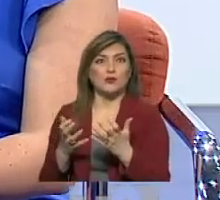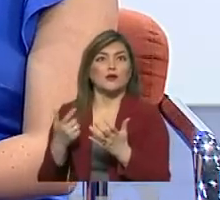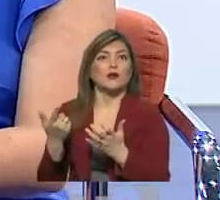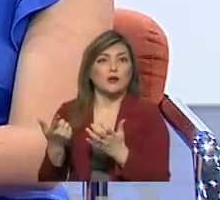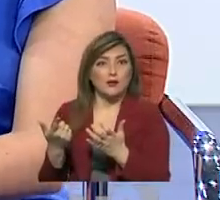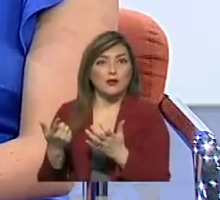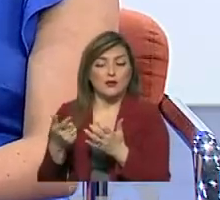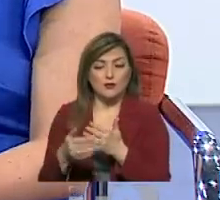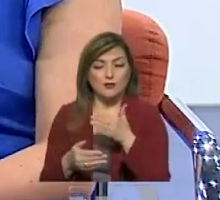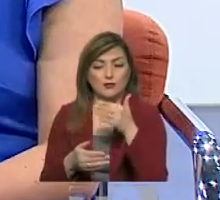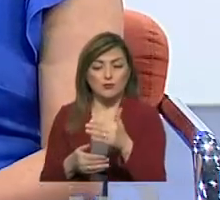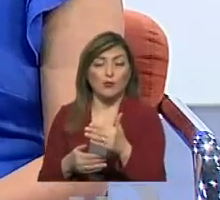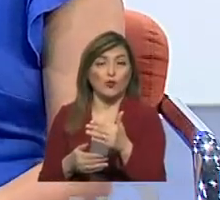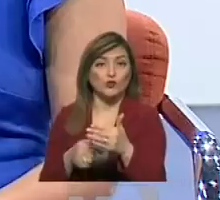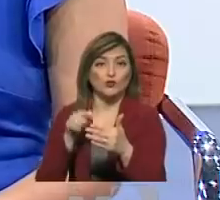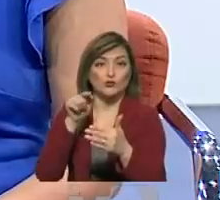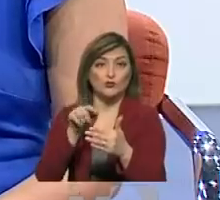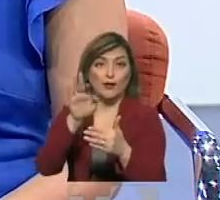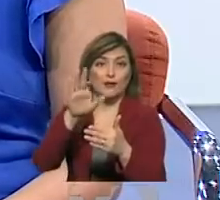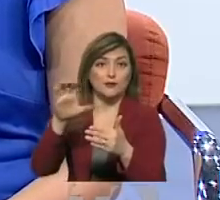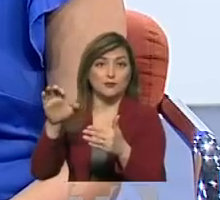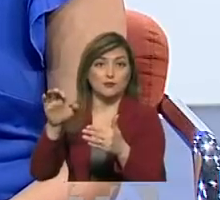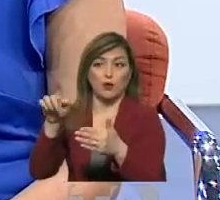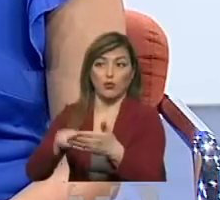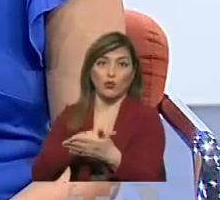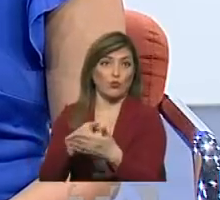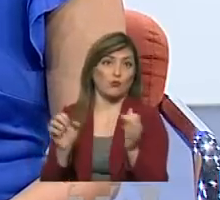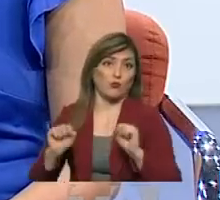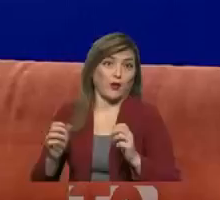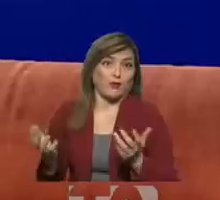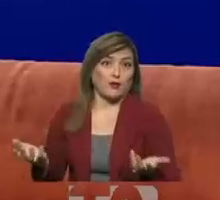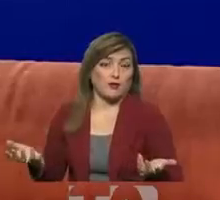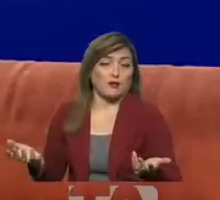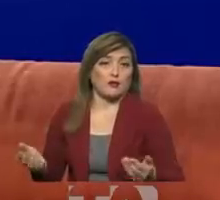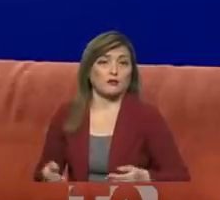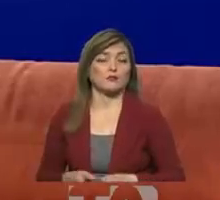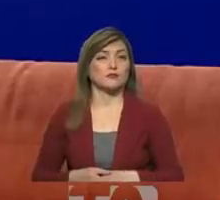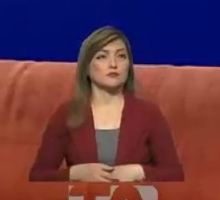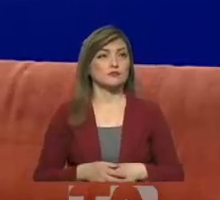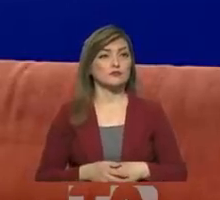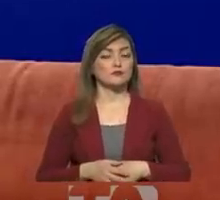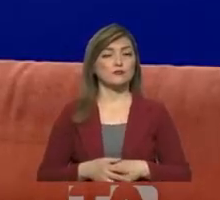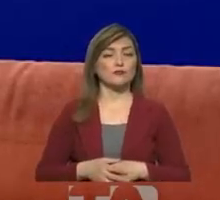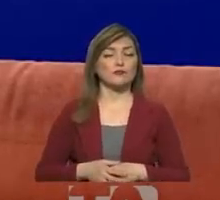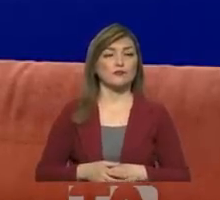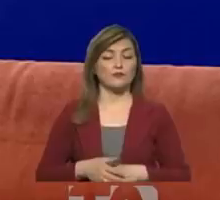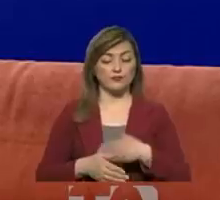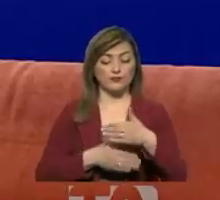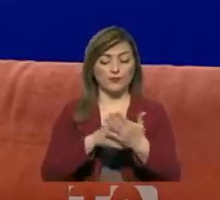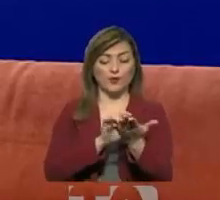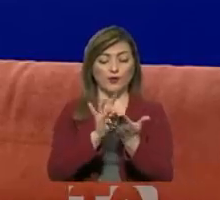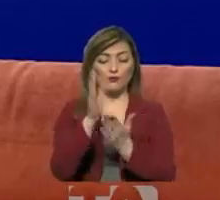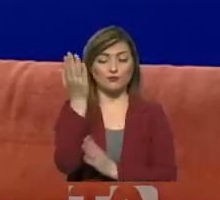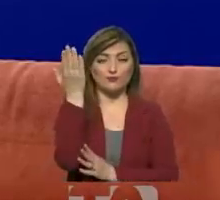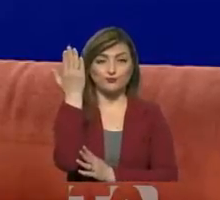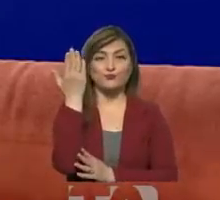otra etapa, ya que podría también declararse a nulidad? Sí, bueno, el proceso de remoción del alcalde